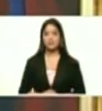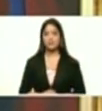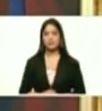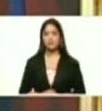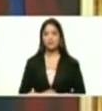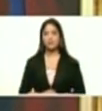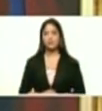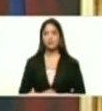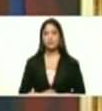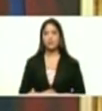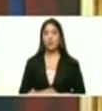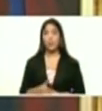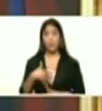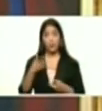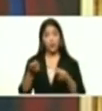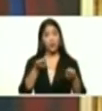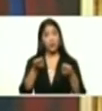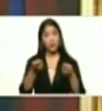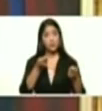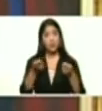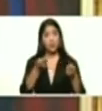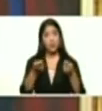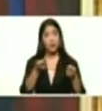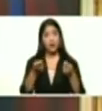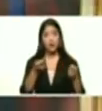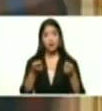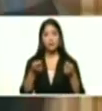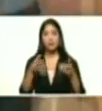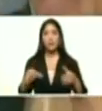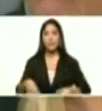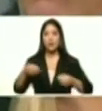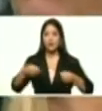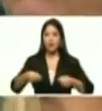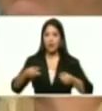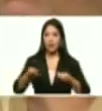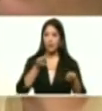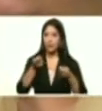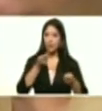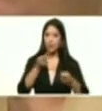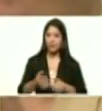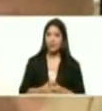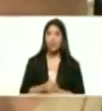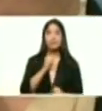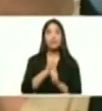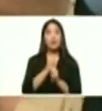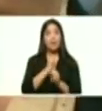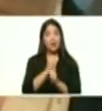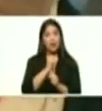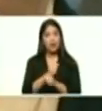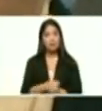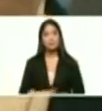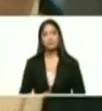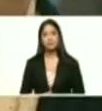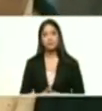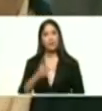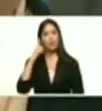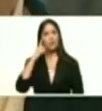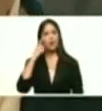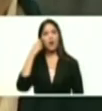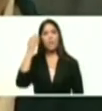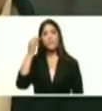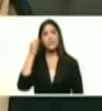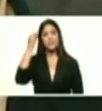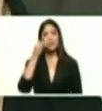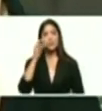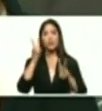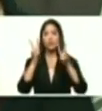para controlar y regular los mercados. Trabajar con un pensamiento económico